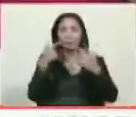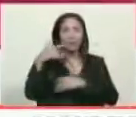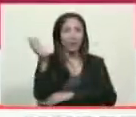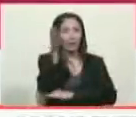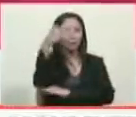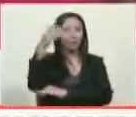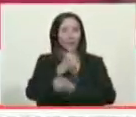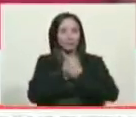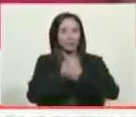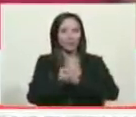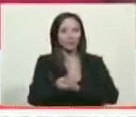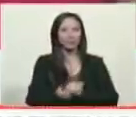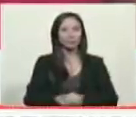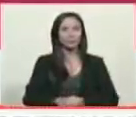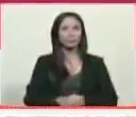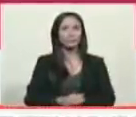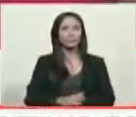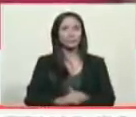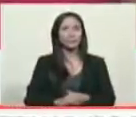¿Y qué cosas?